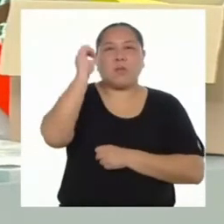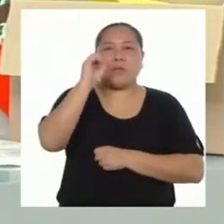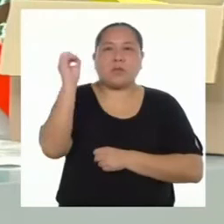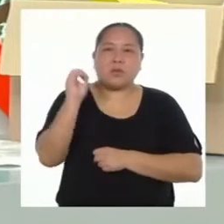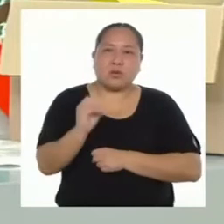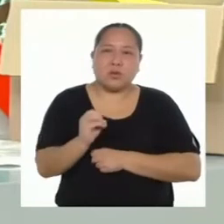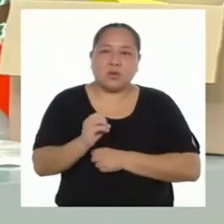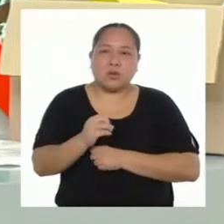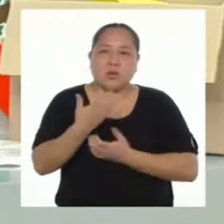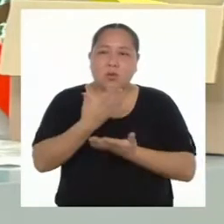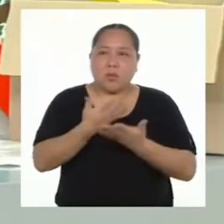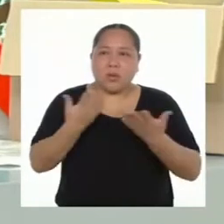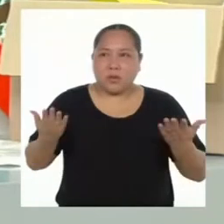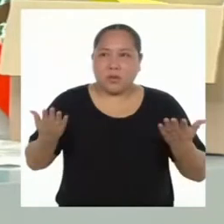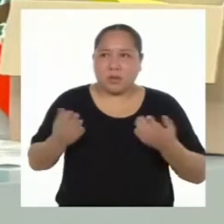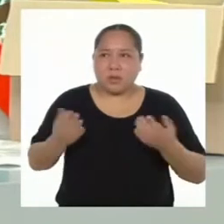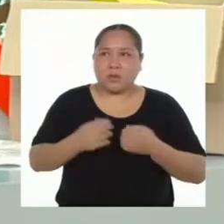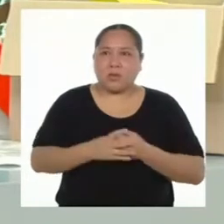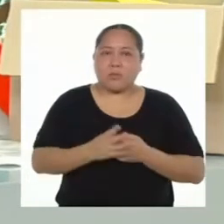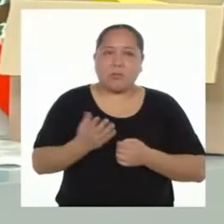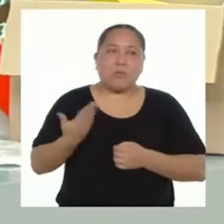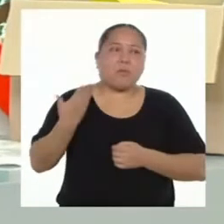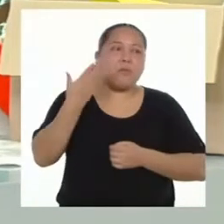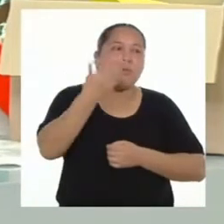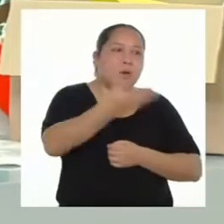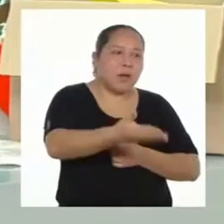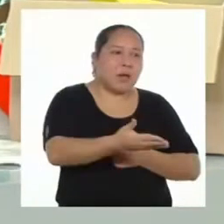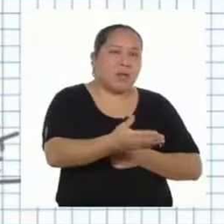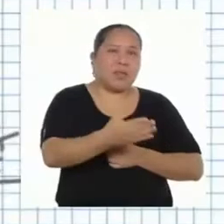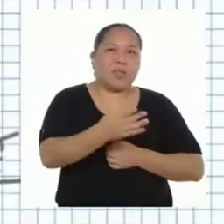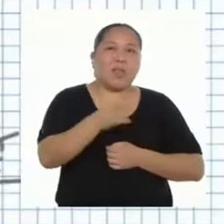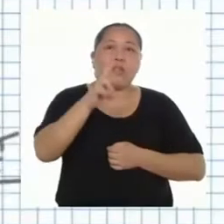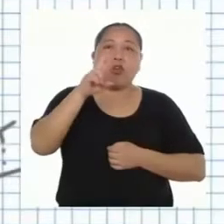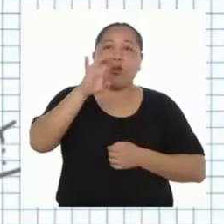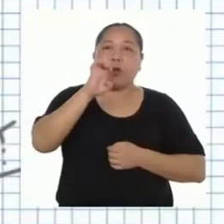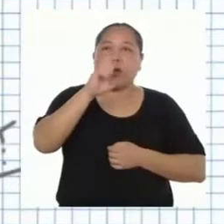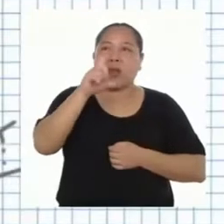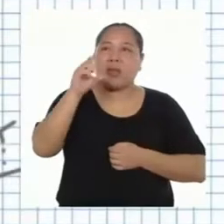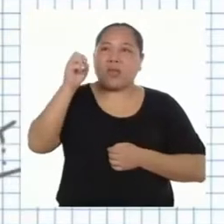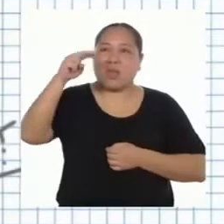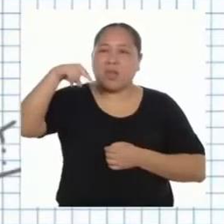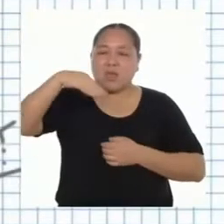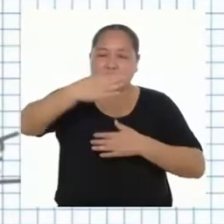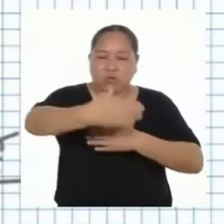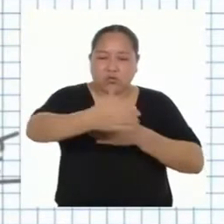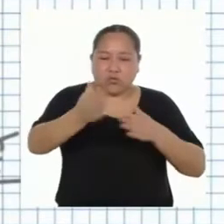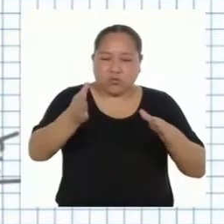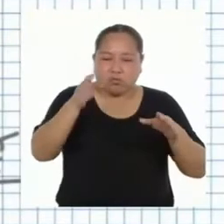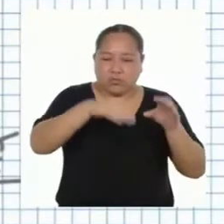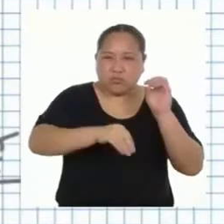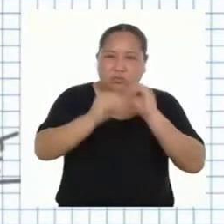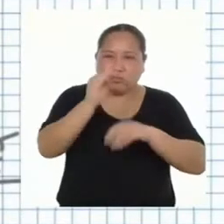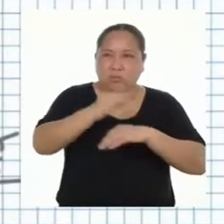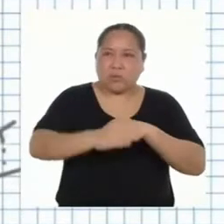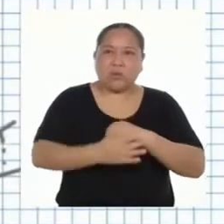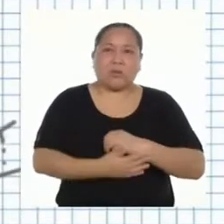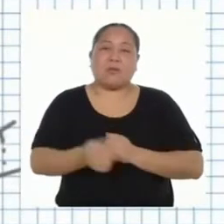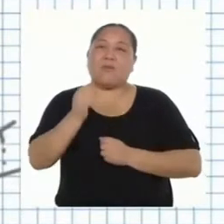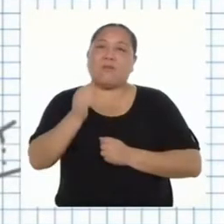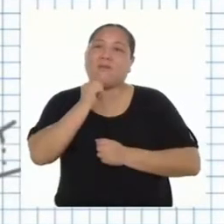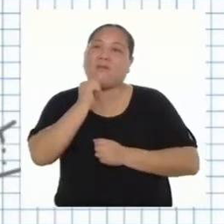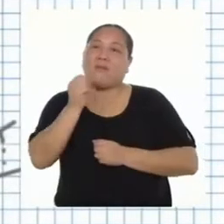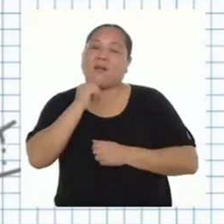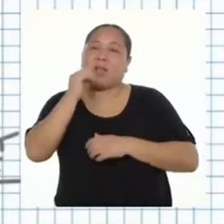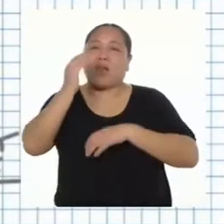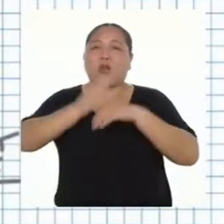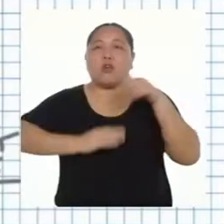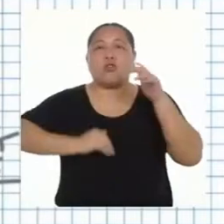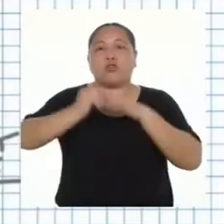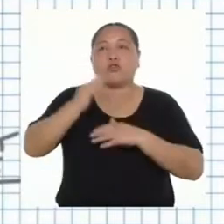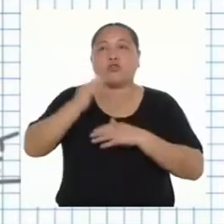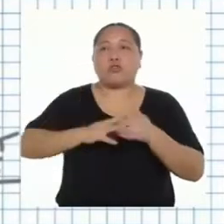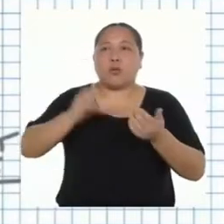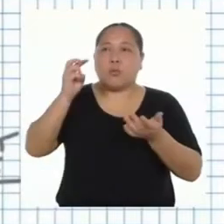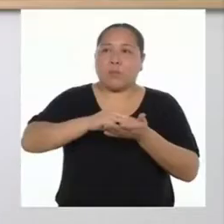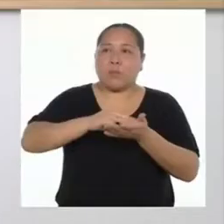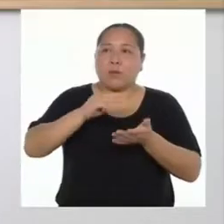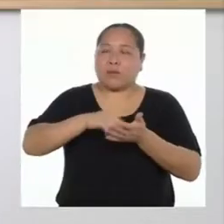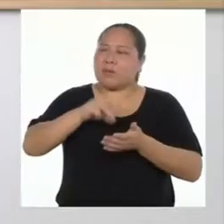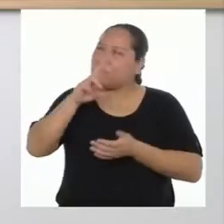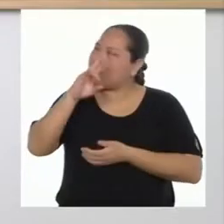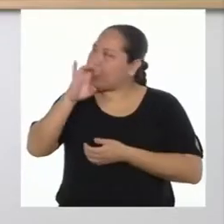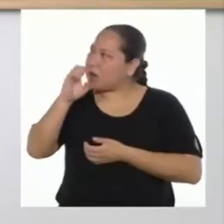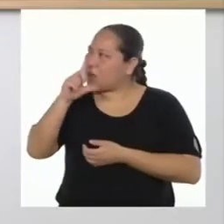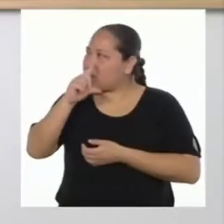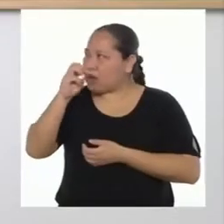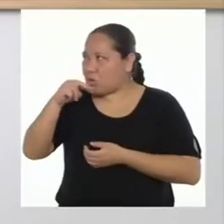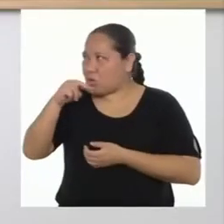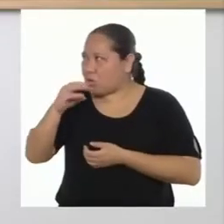de los residuos sólidos van a los rellenos sanitarios. ¿Esto quiere decir que hace falta la construcción de más rellenos